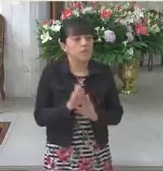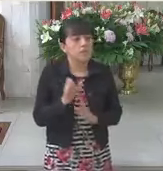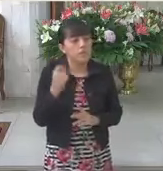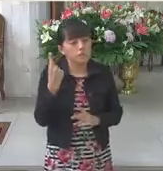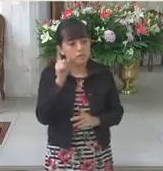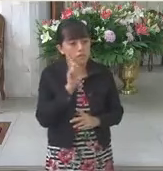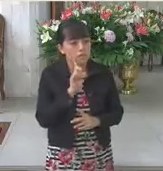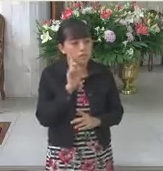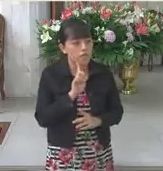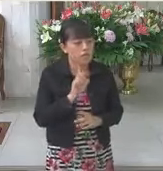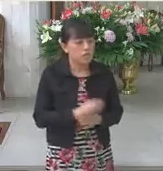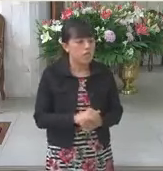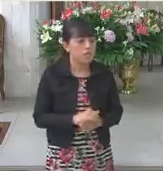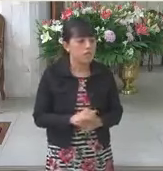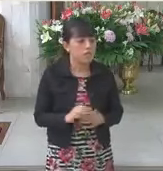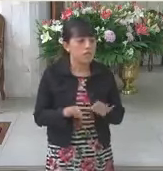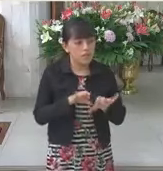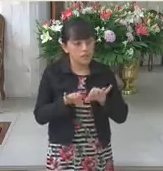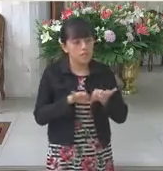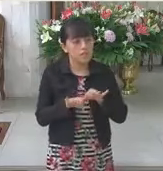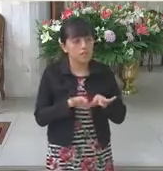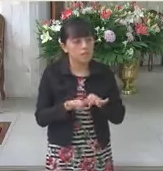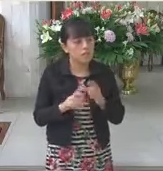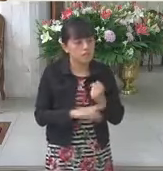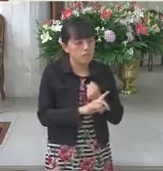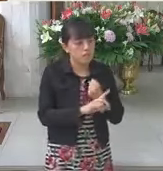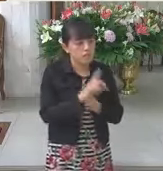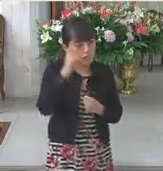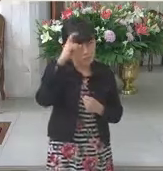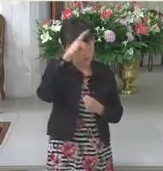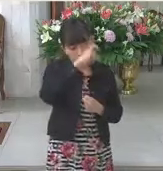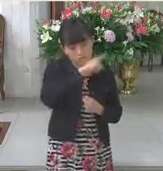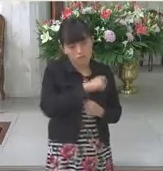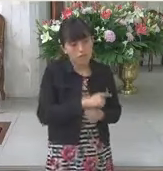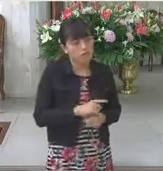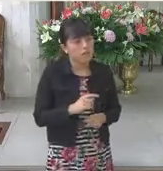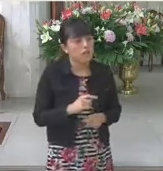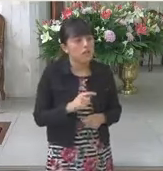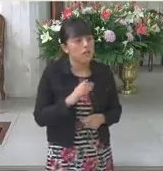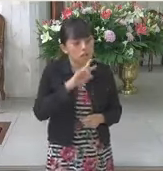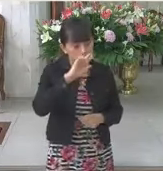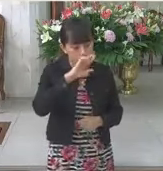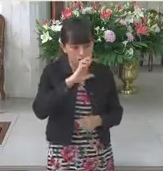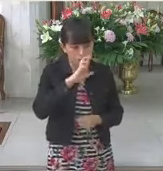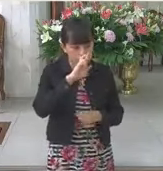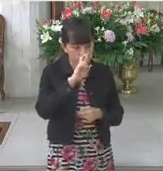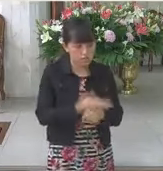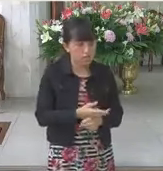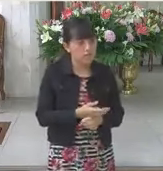puesto de tanta responsabilidad pues va a tener que enfrentarse a muchas cosas